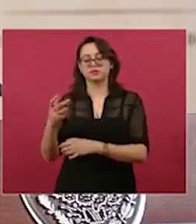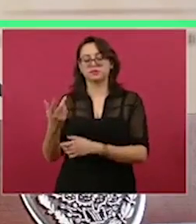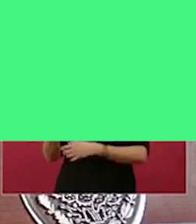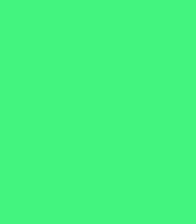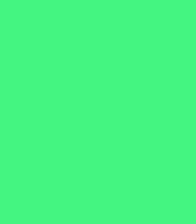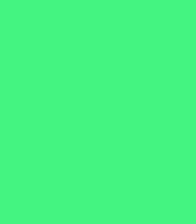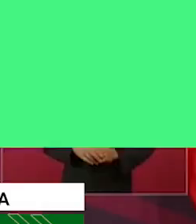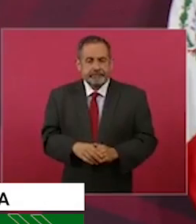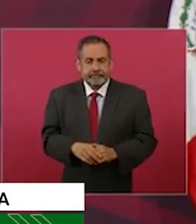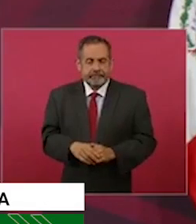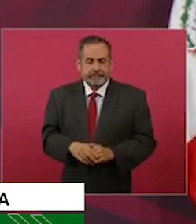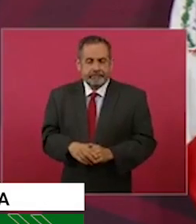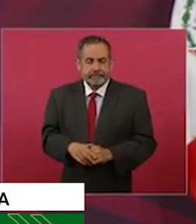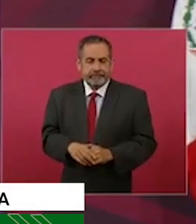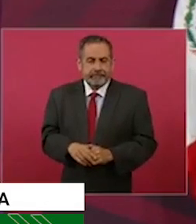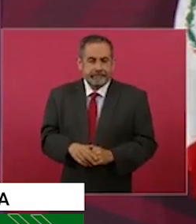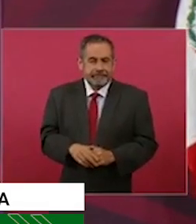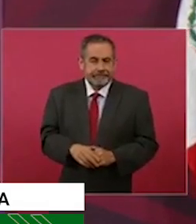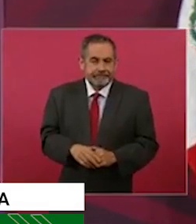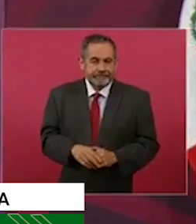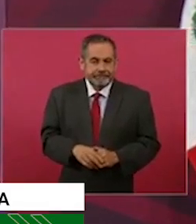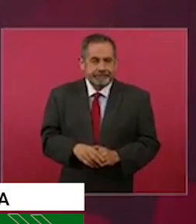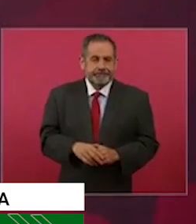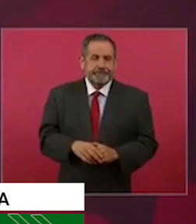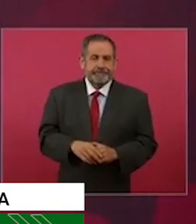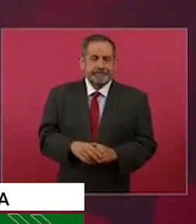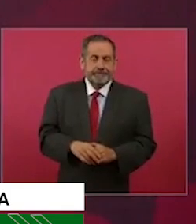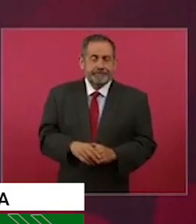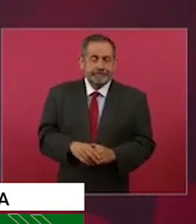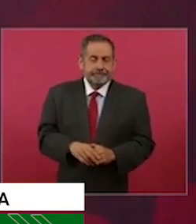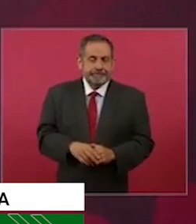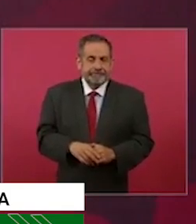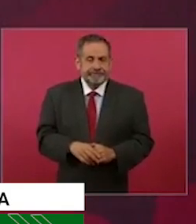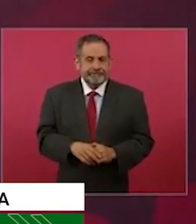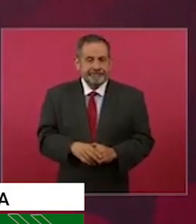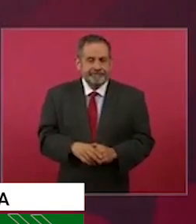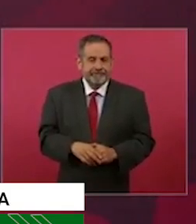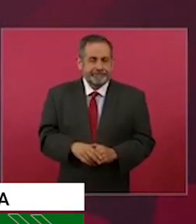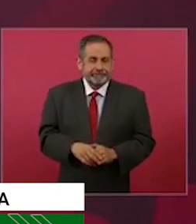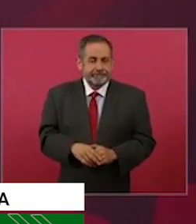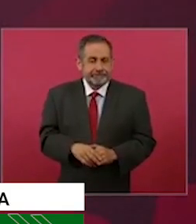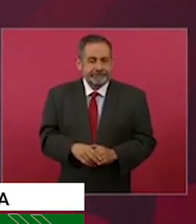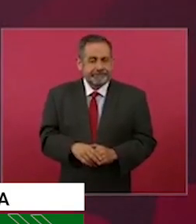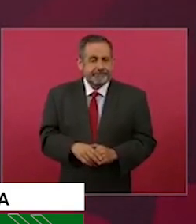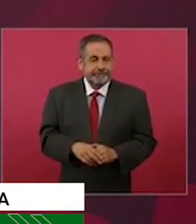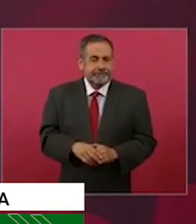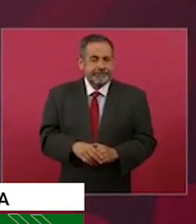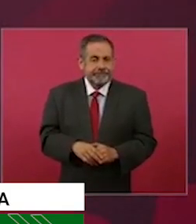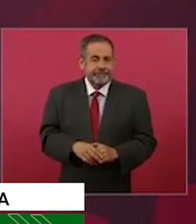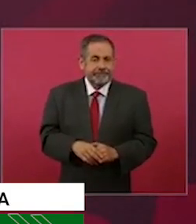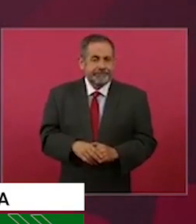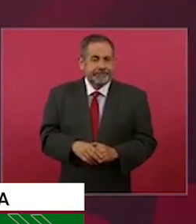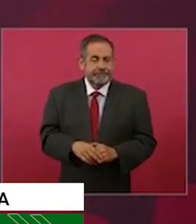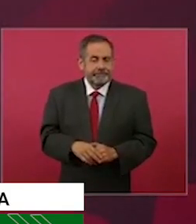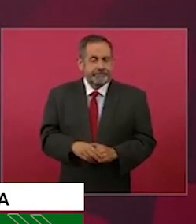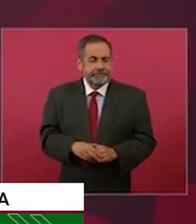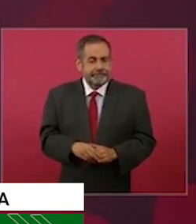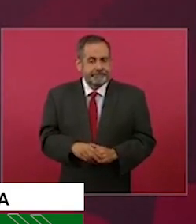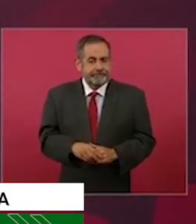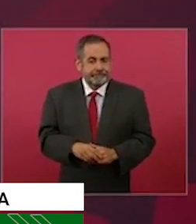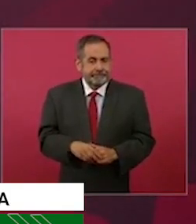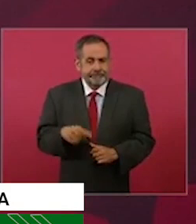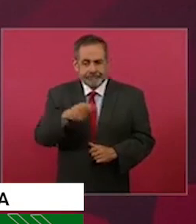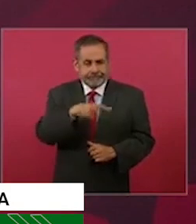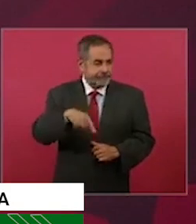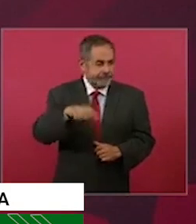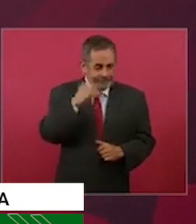subsecretario. El presidente aseguró que ya envió una segunda carta al primer ministro de Israel, Benjamín Netanyahu, para